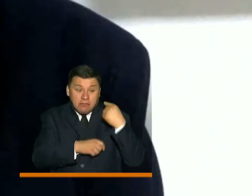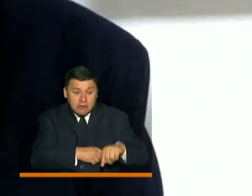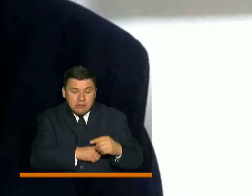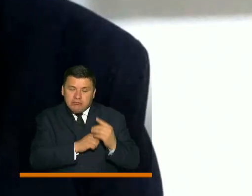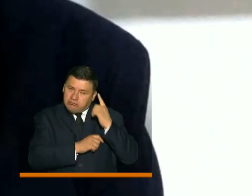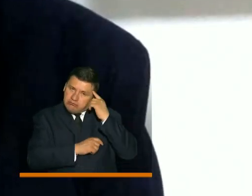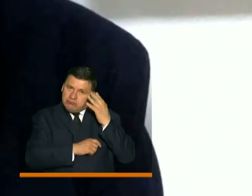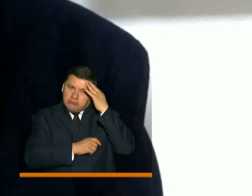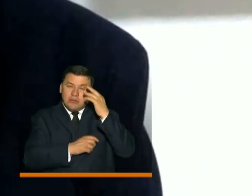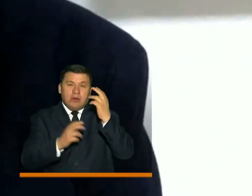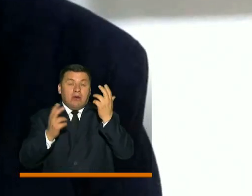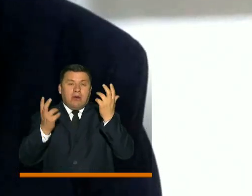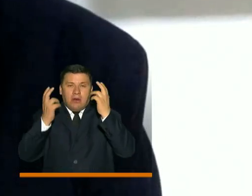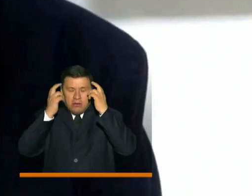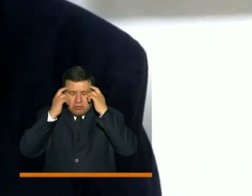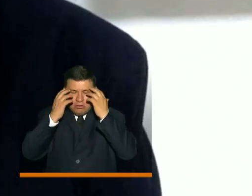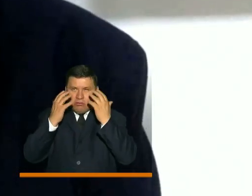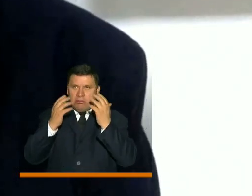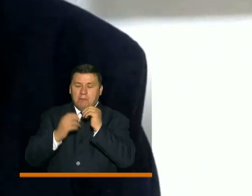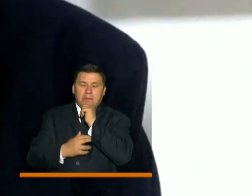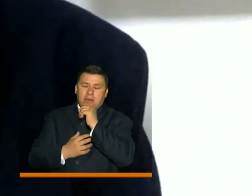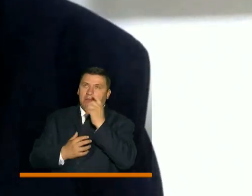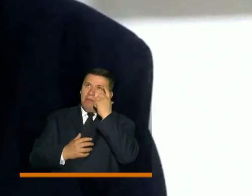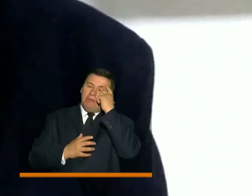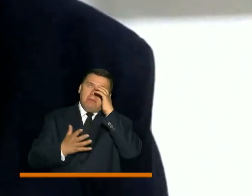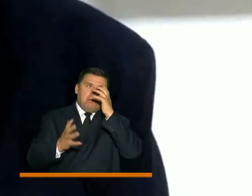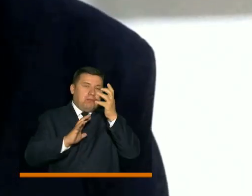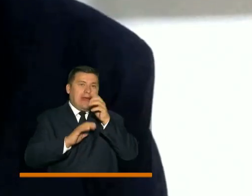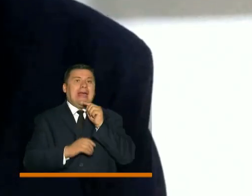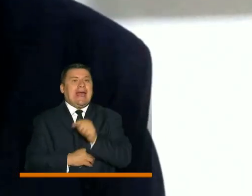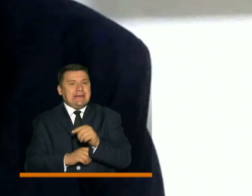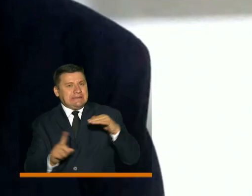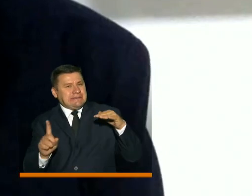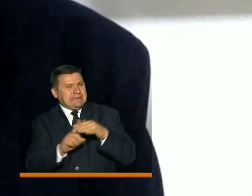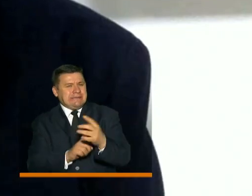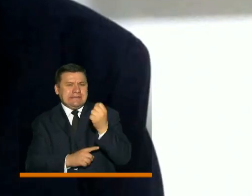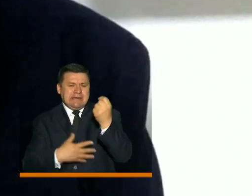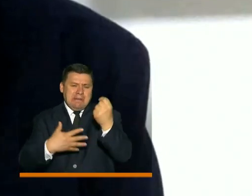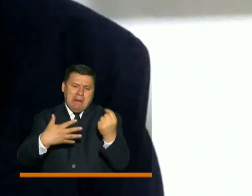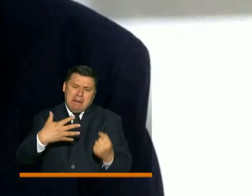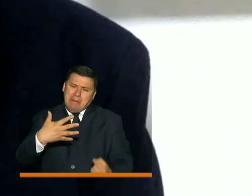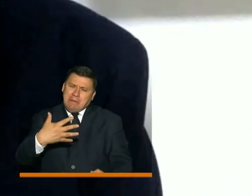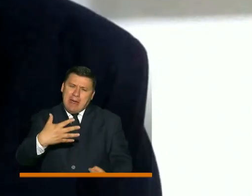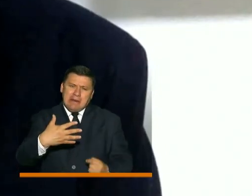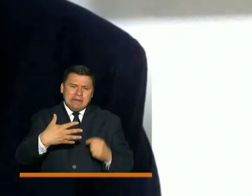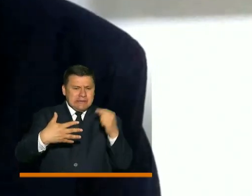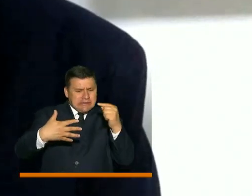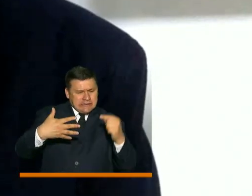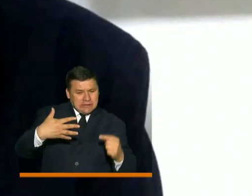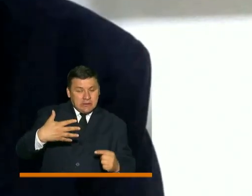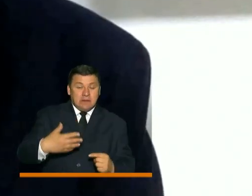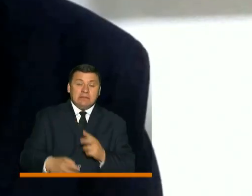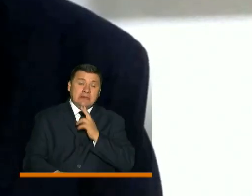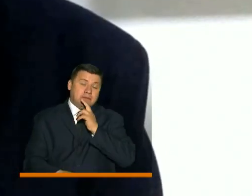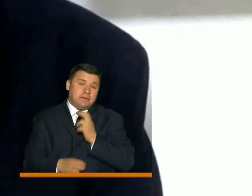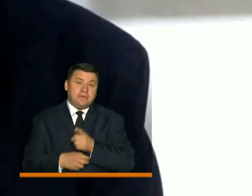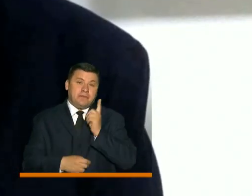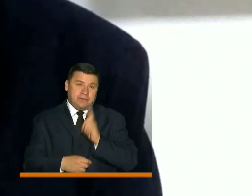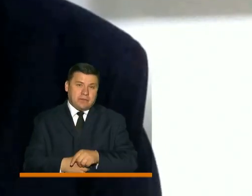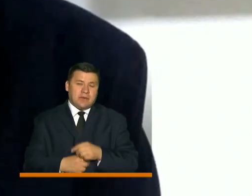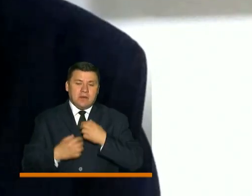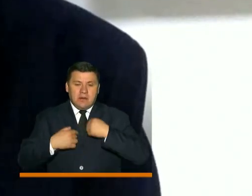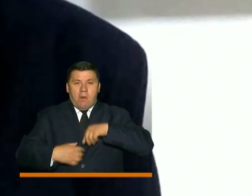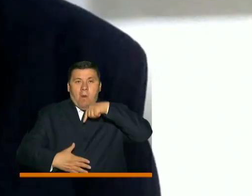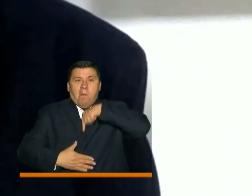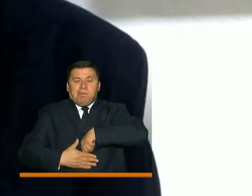trastornos del conocimiento que nos llevan a ver el empeoramiento del paciente. El cuadro más complejo es el daño